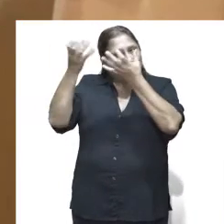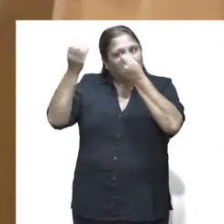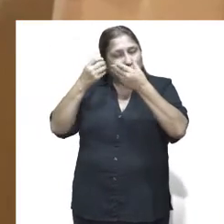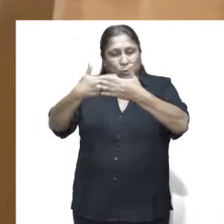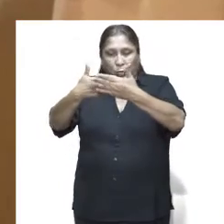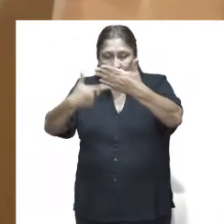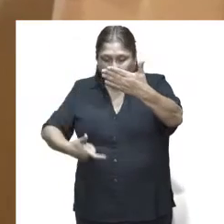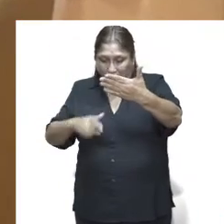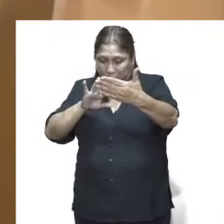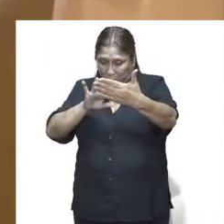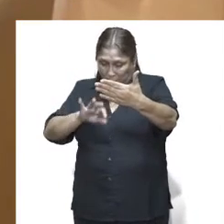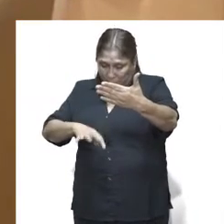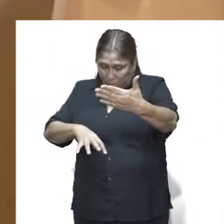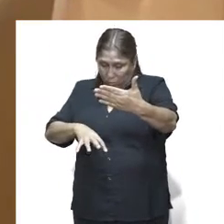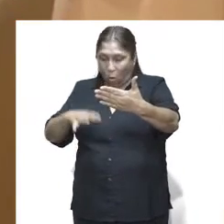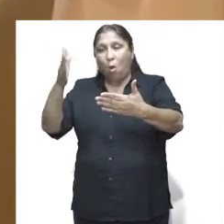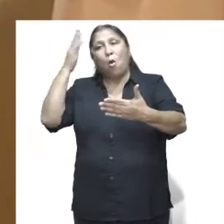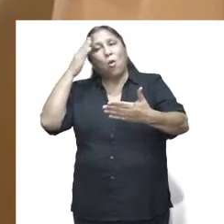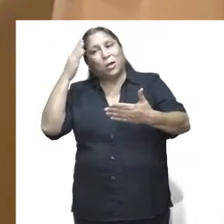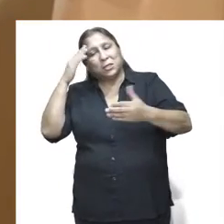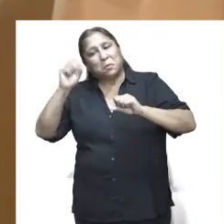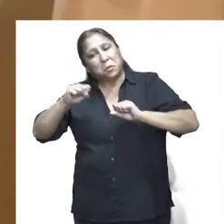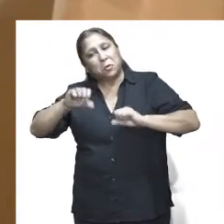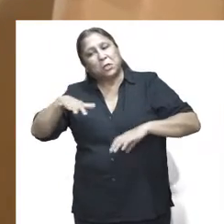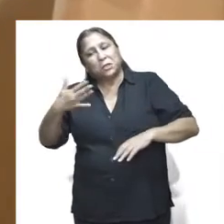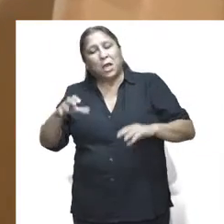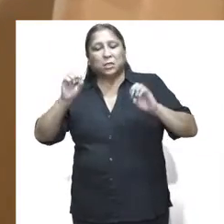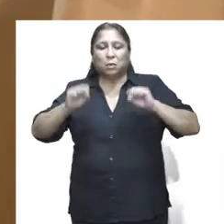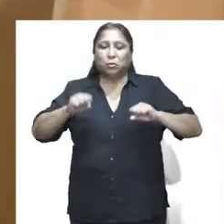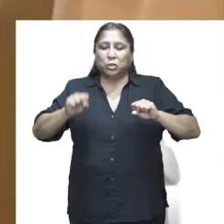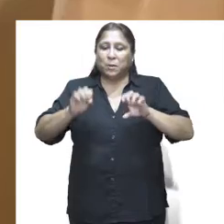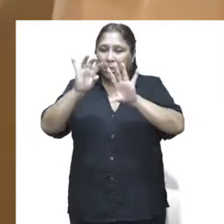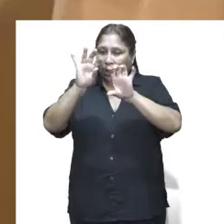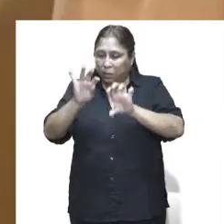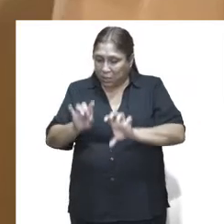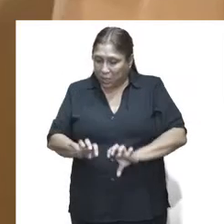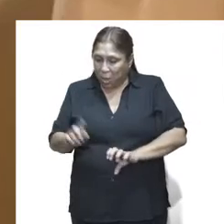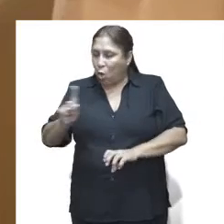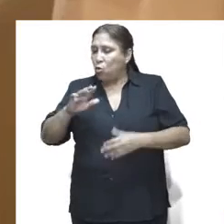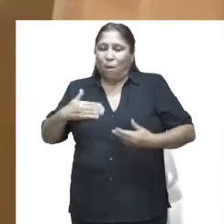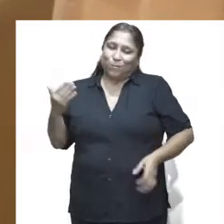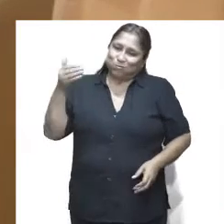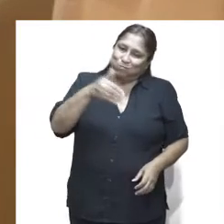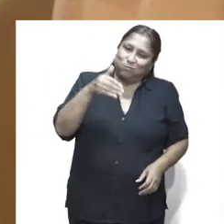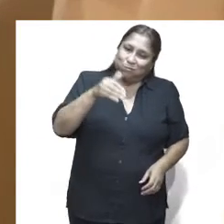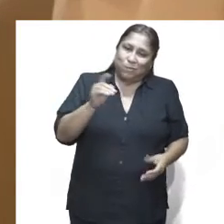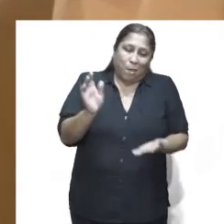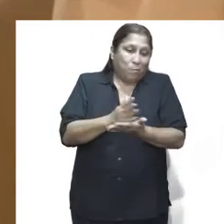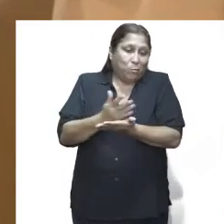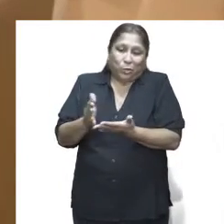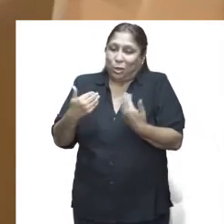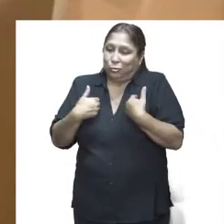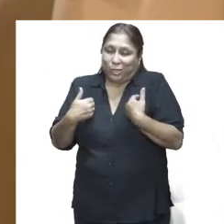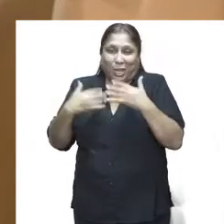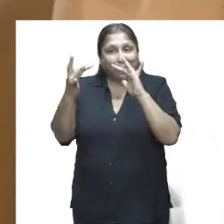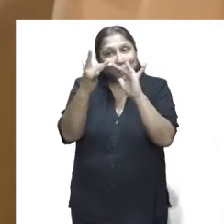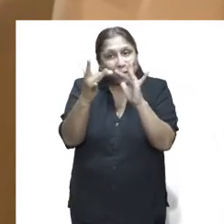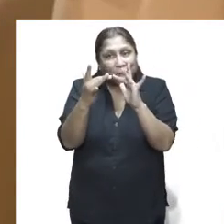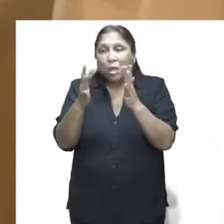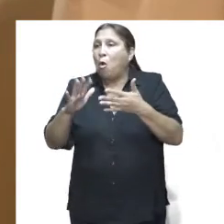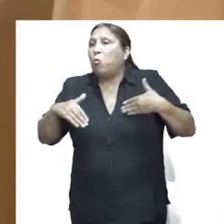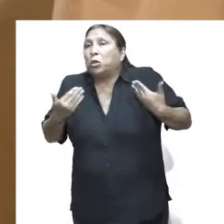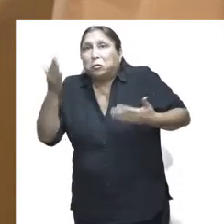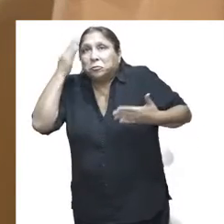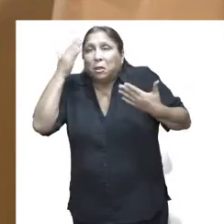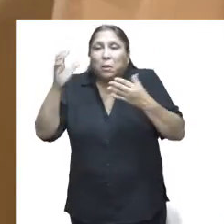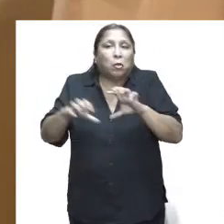registro, o que sabiendo que existe esta posibilidad de registrarse, no han podido hacerlo porque no tienen internet, o porque desconocen cómo hacerlo, o